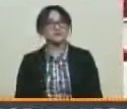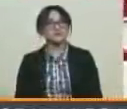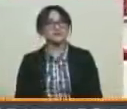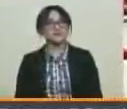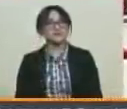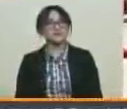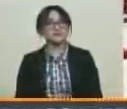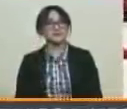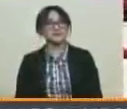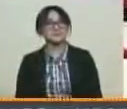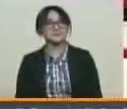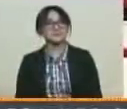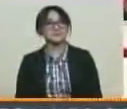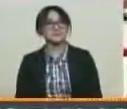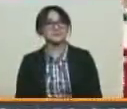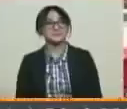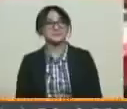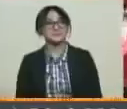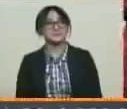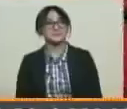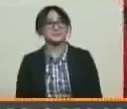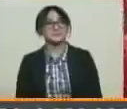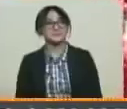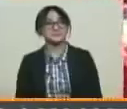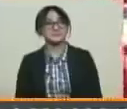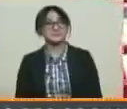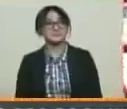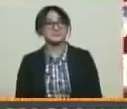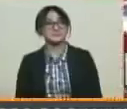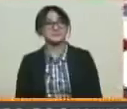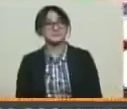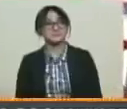¿Las mafias de la guerra económica o el pueblo?